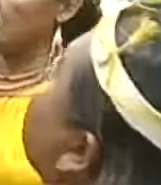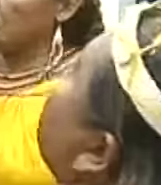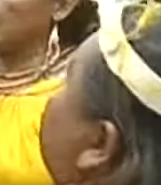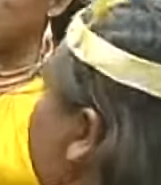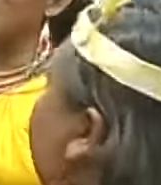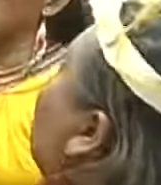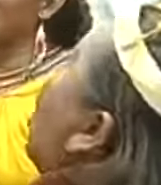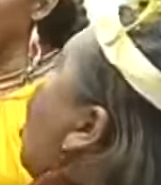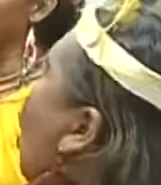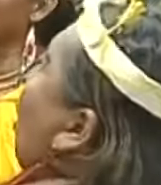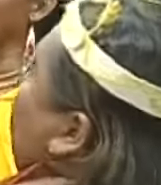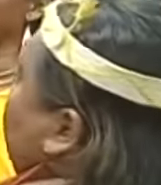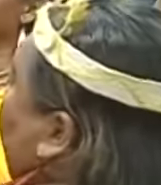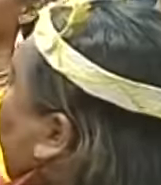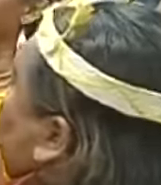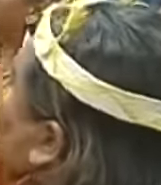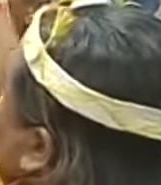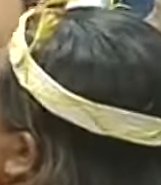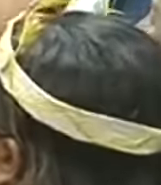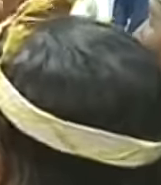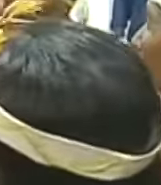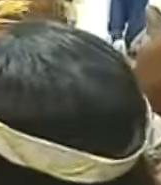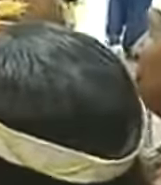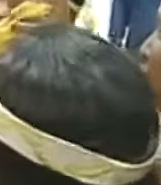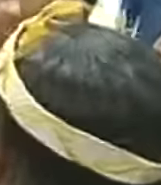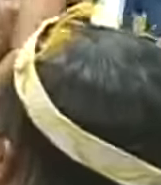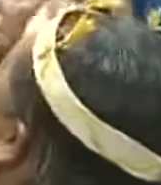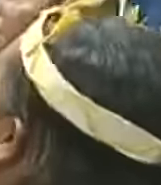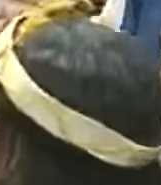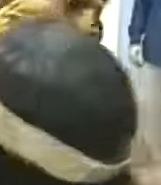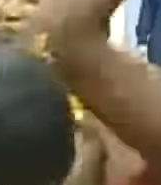Simo, simo, simo, simo, rojo, rojito.